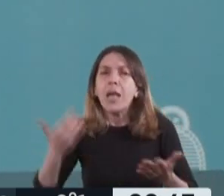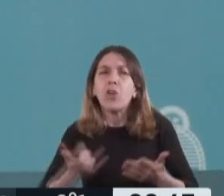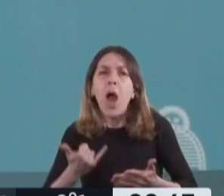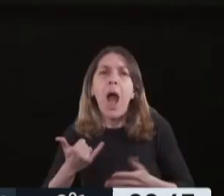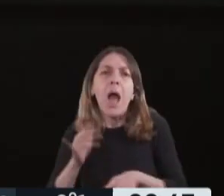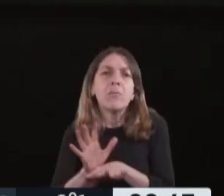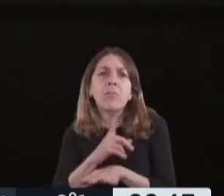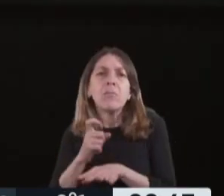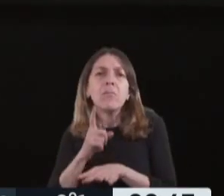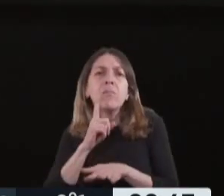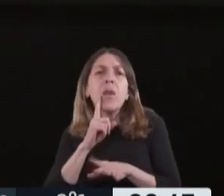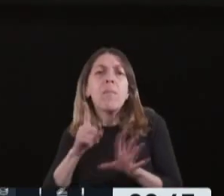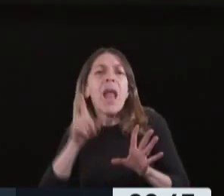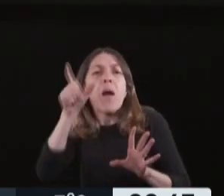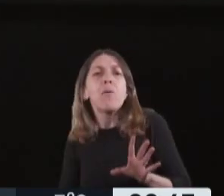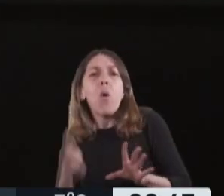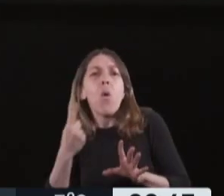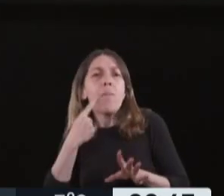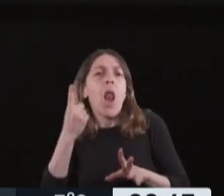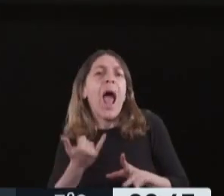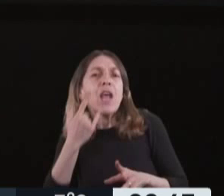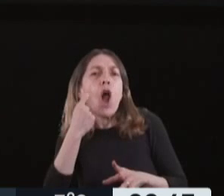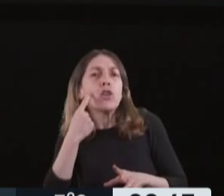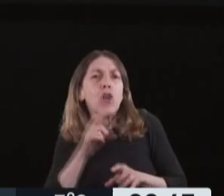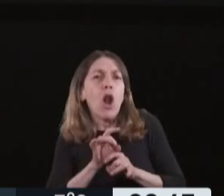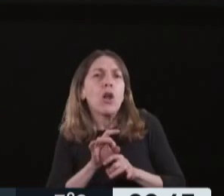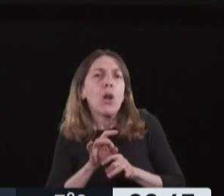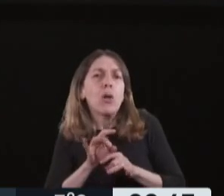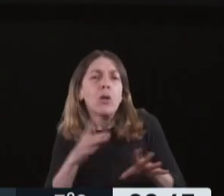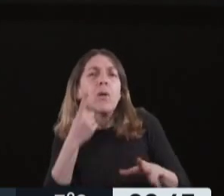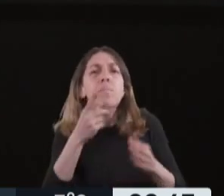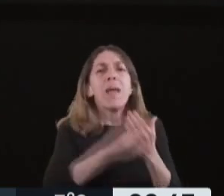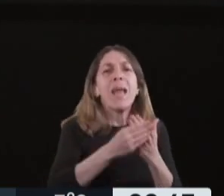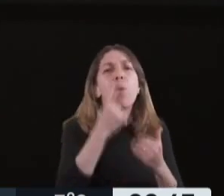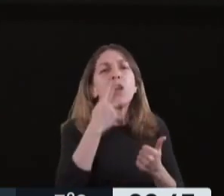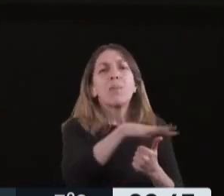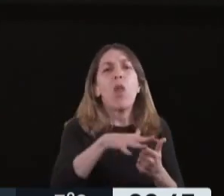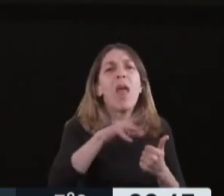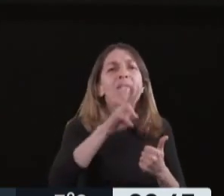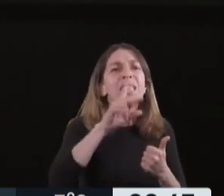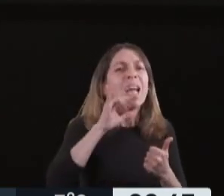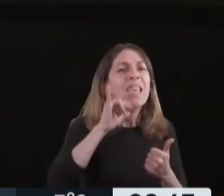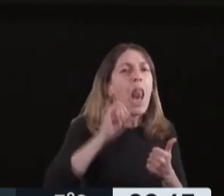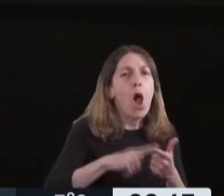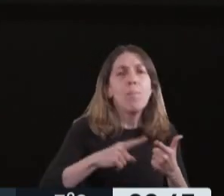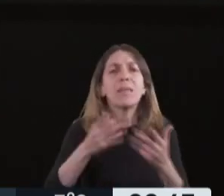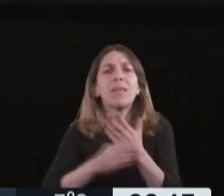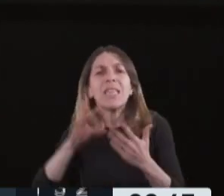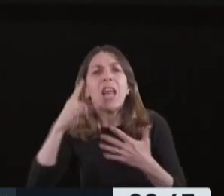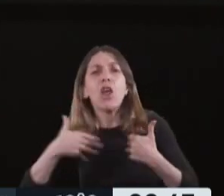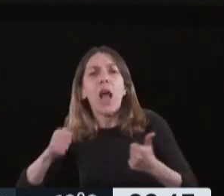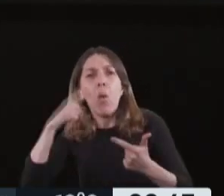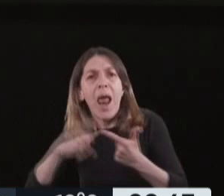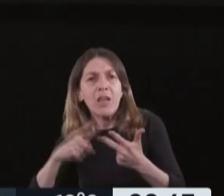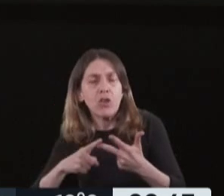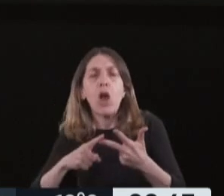todas las acciones de control está trabajando la provincia de buenos aires- el municipio de vicente lópez con el ministerio de salud de la nación de manera muy